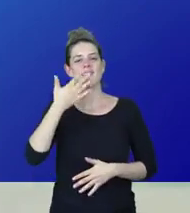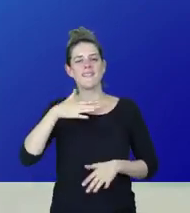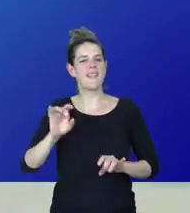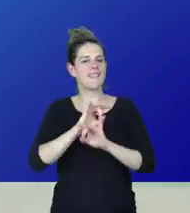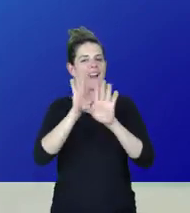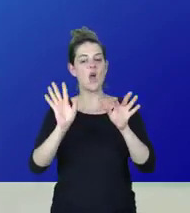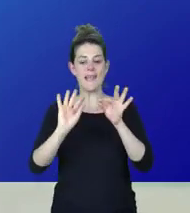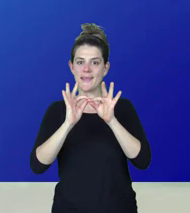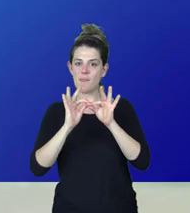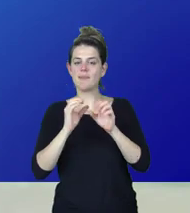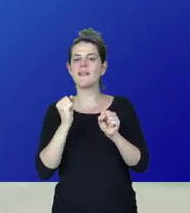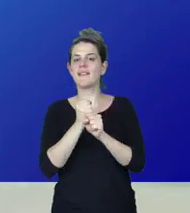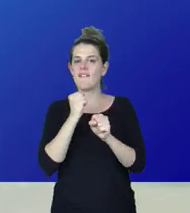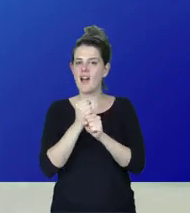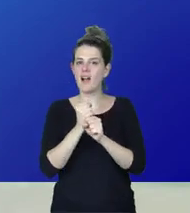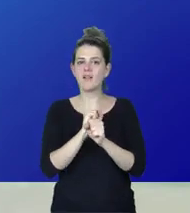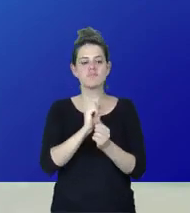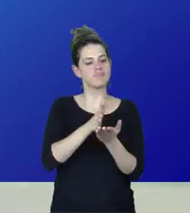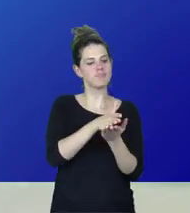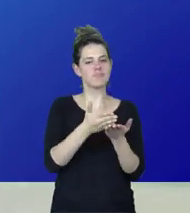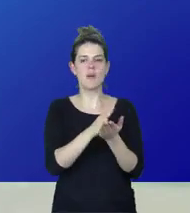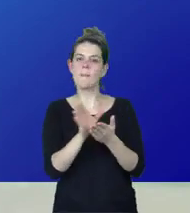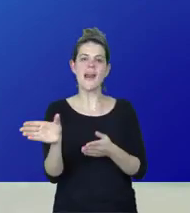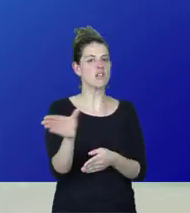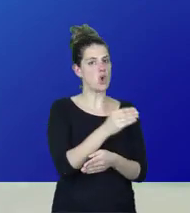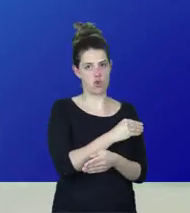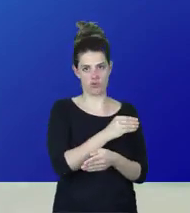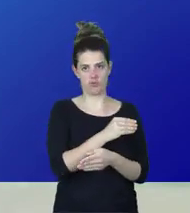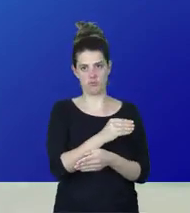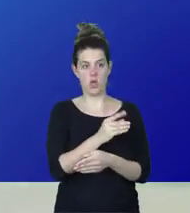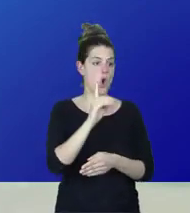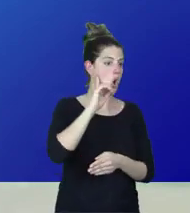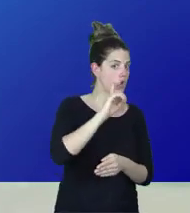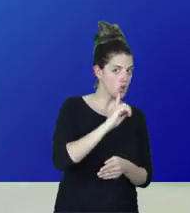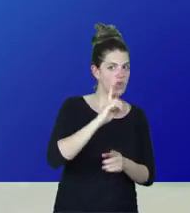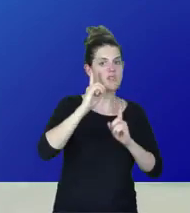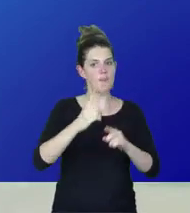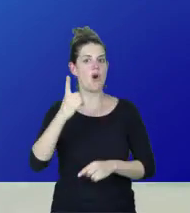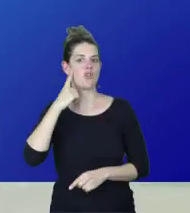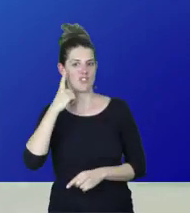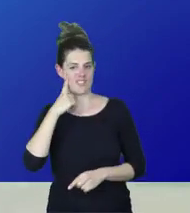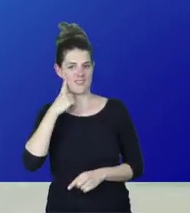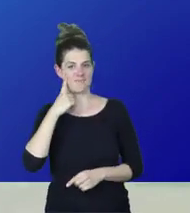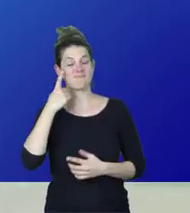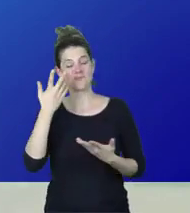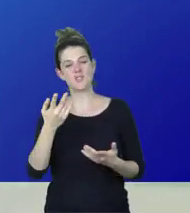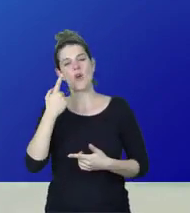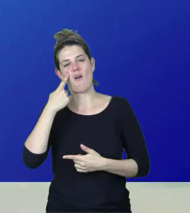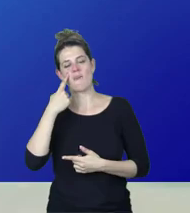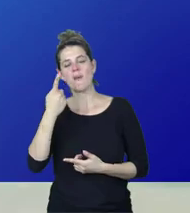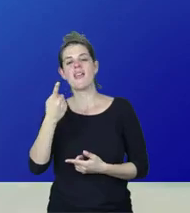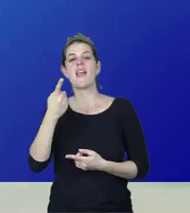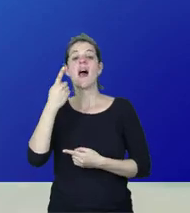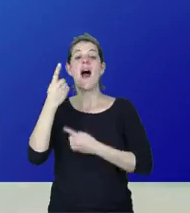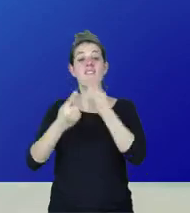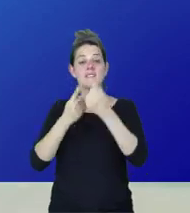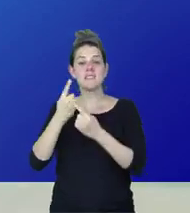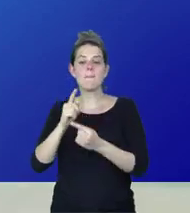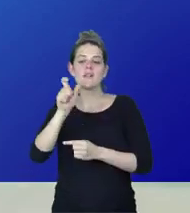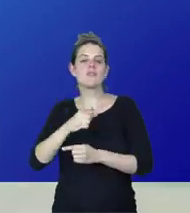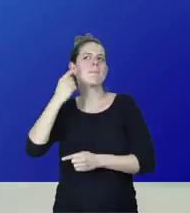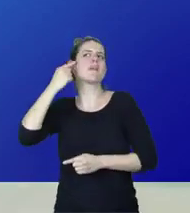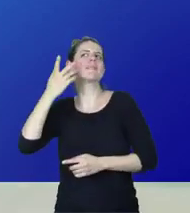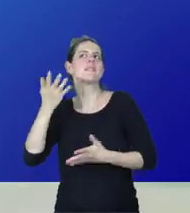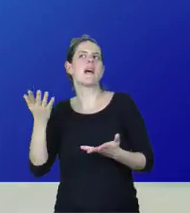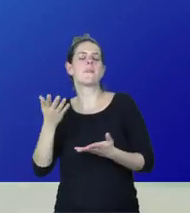trabaja para ambas partes. Se ha visto que en el discurso normalmente se piensa en el intérprete como una figura para el